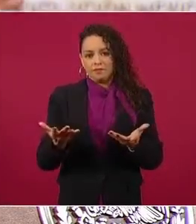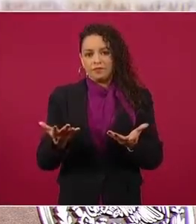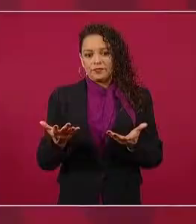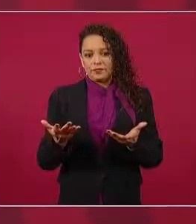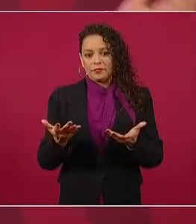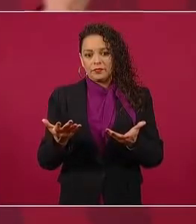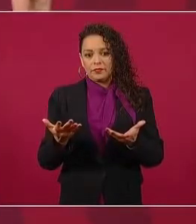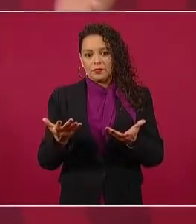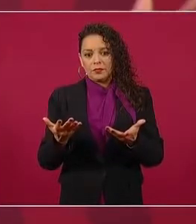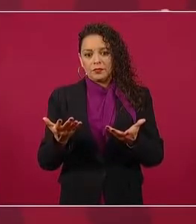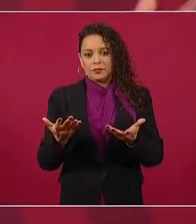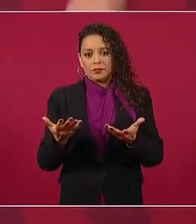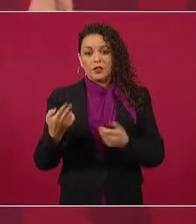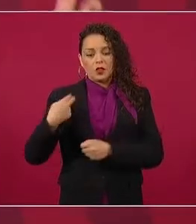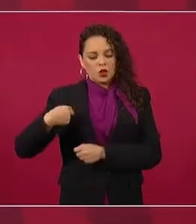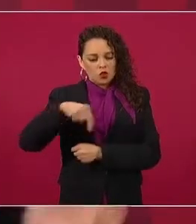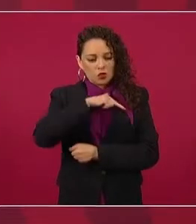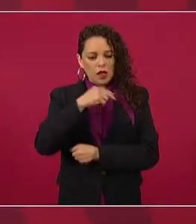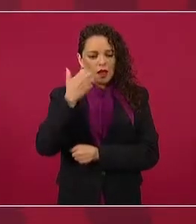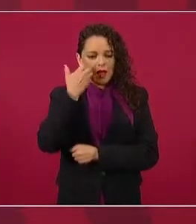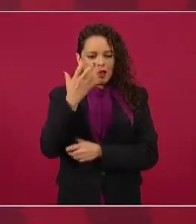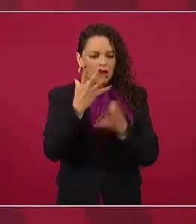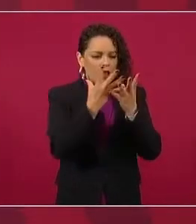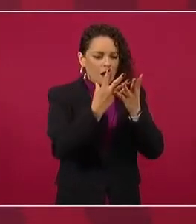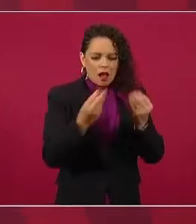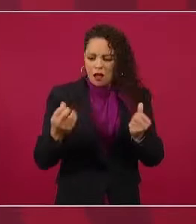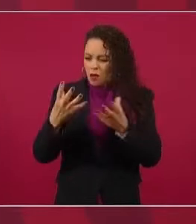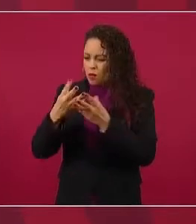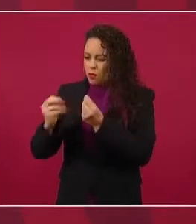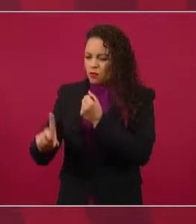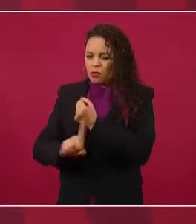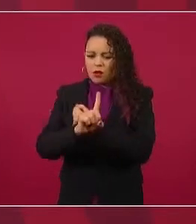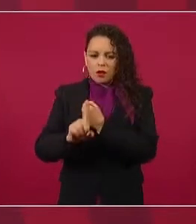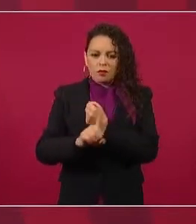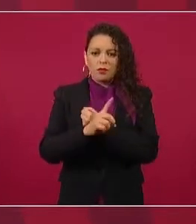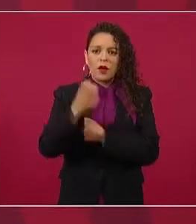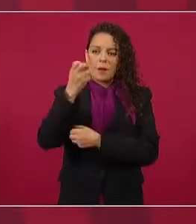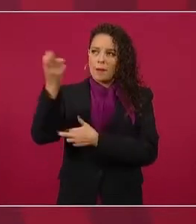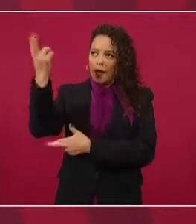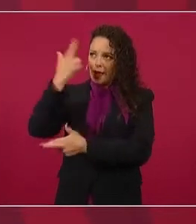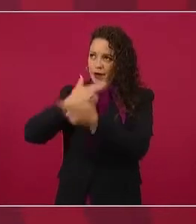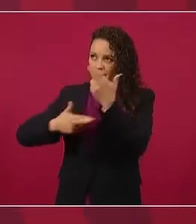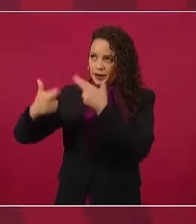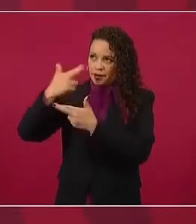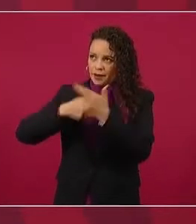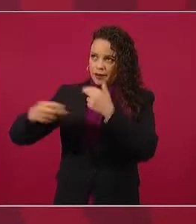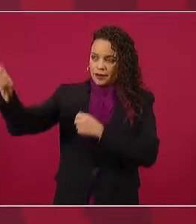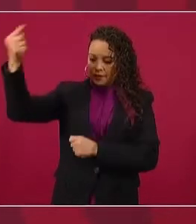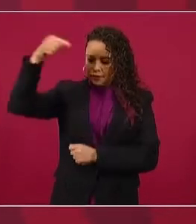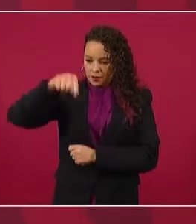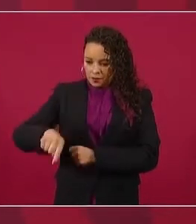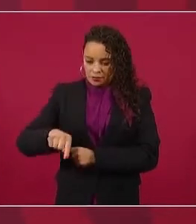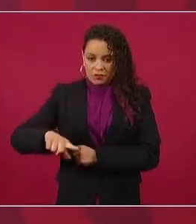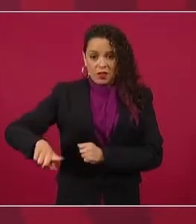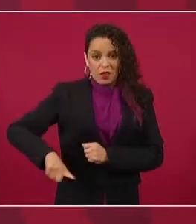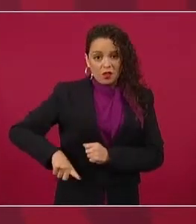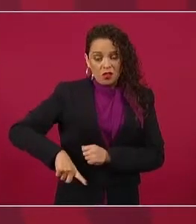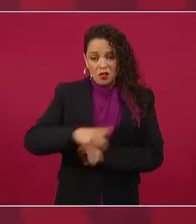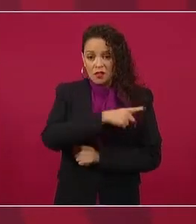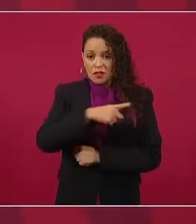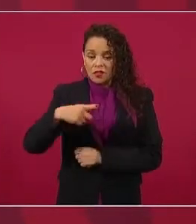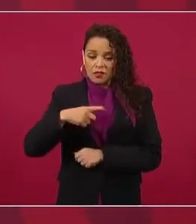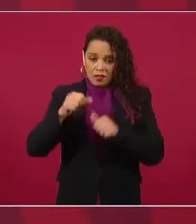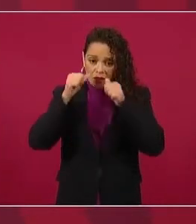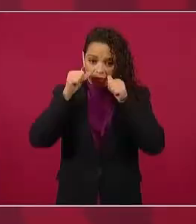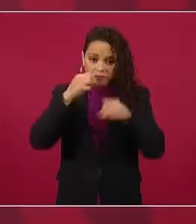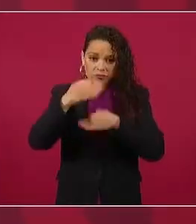nosotros queremos la conciliación y queremos que el gobierno pues esté al servicio de todos, que